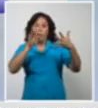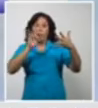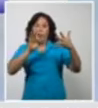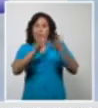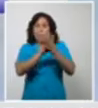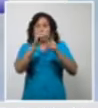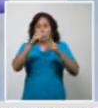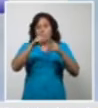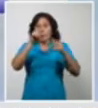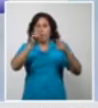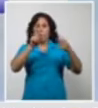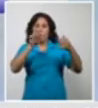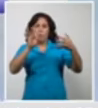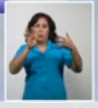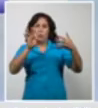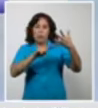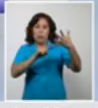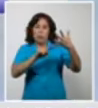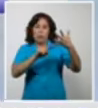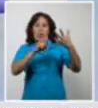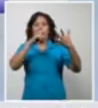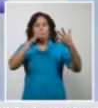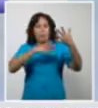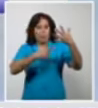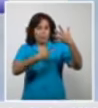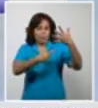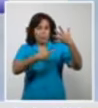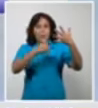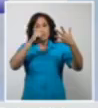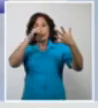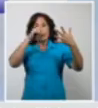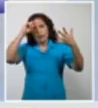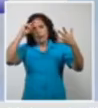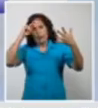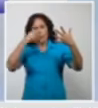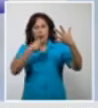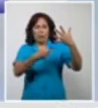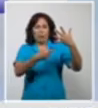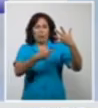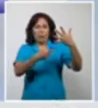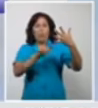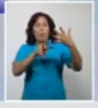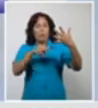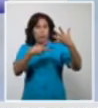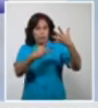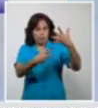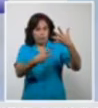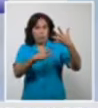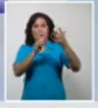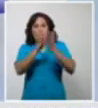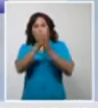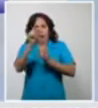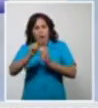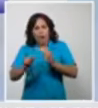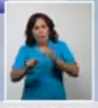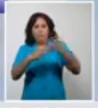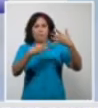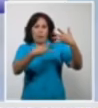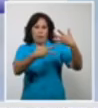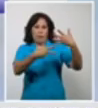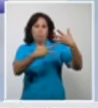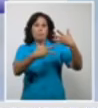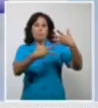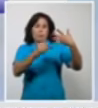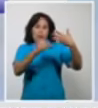18,1, Santi Espíritus 14,6, Mayabeque